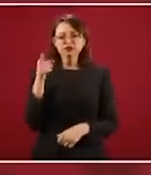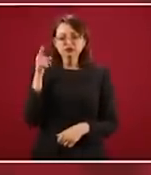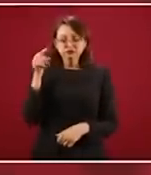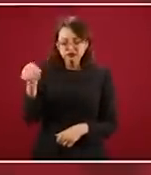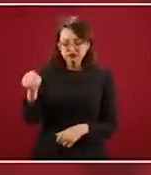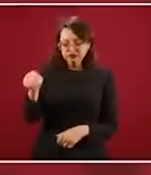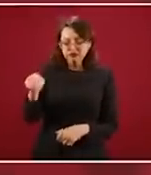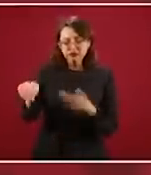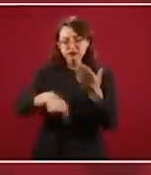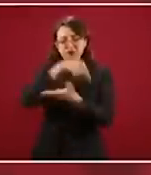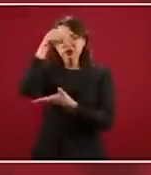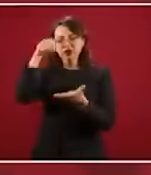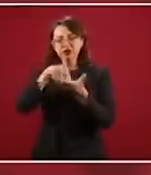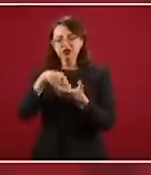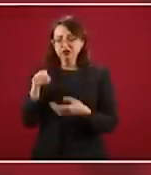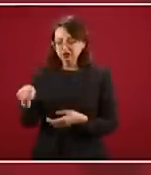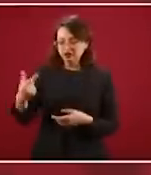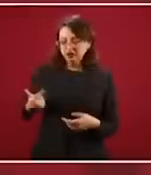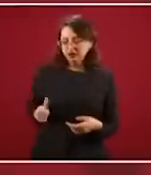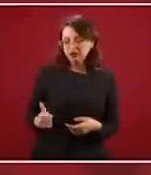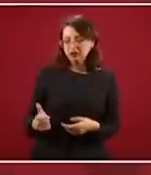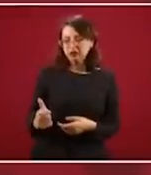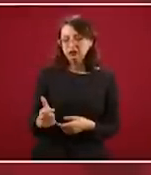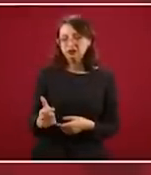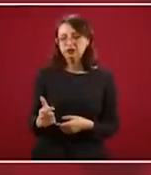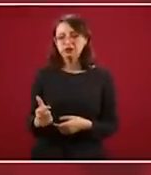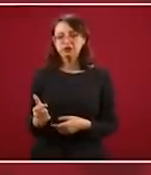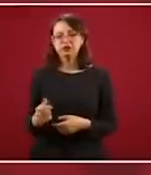significando Guanajuato